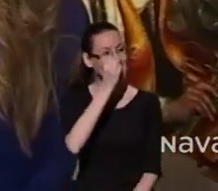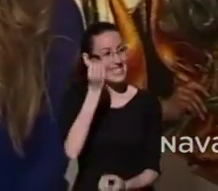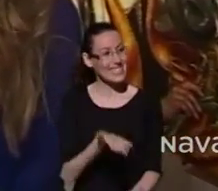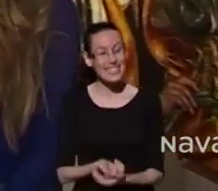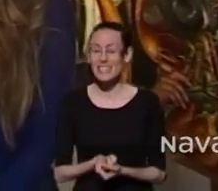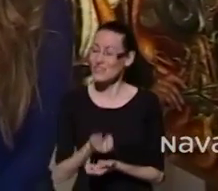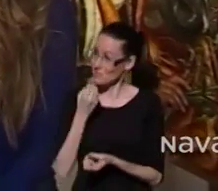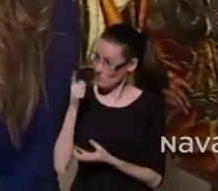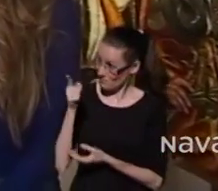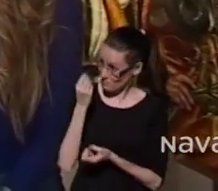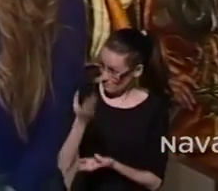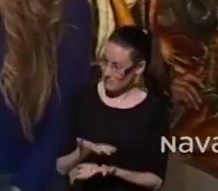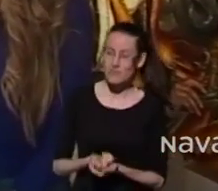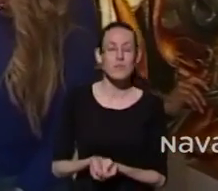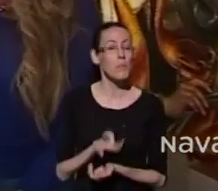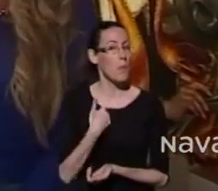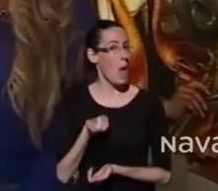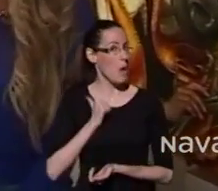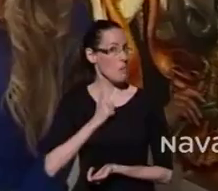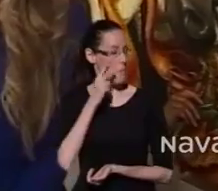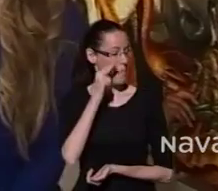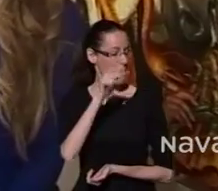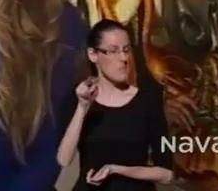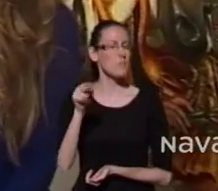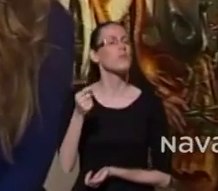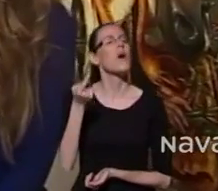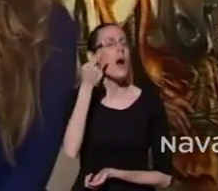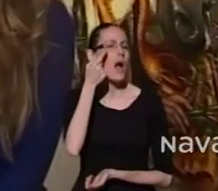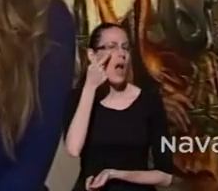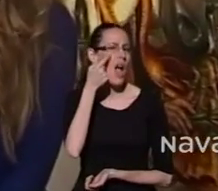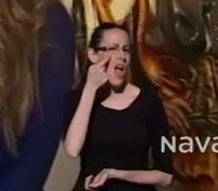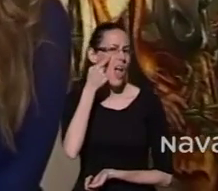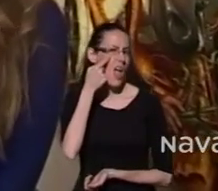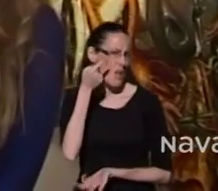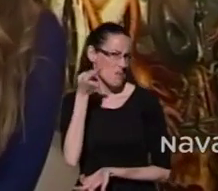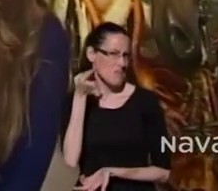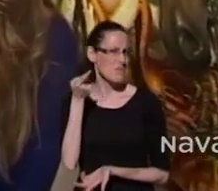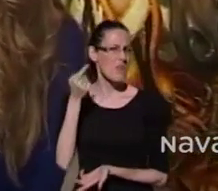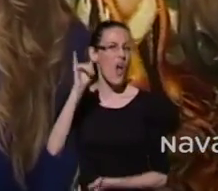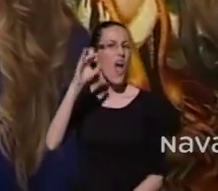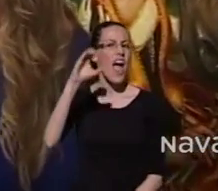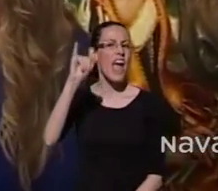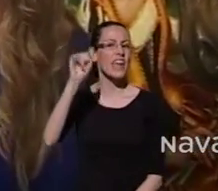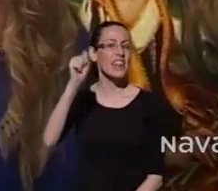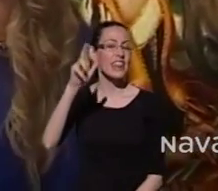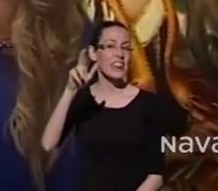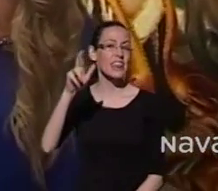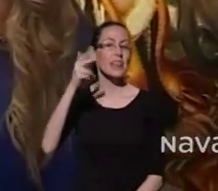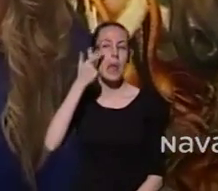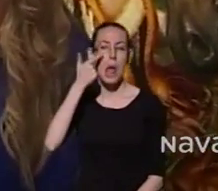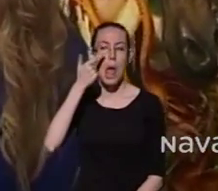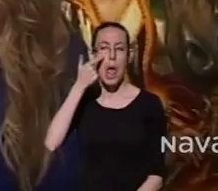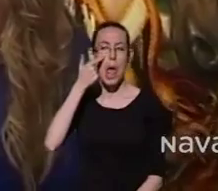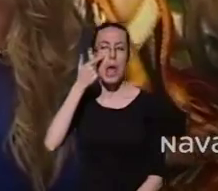que aprovechando mi visita a Zumbilla, he dicho, pues le voy a hacer un encargo a Itziar. Pues muy bien. Quiero un cuadro con